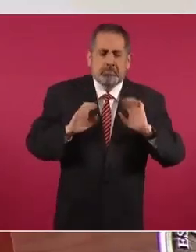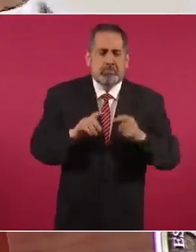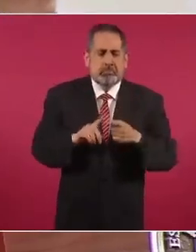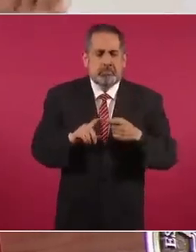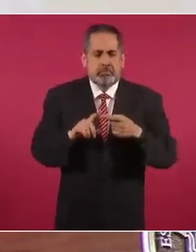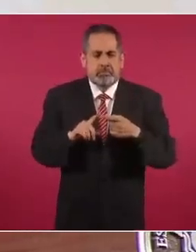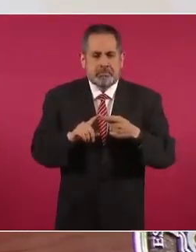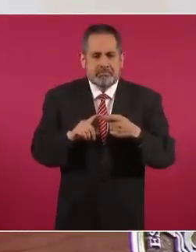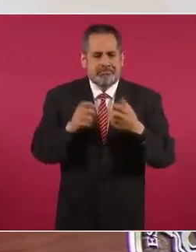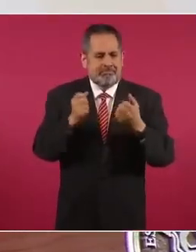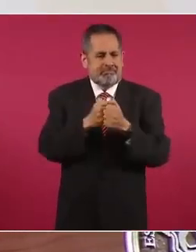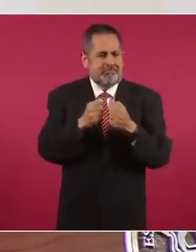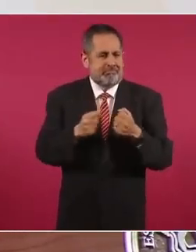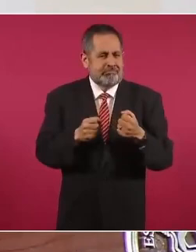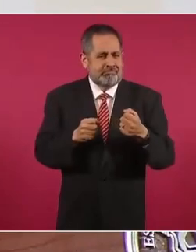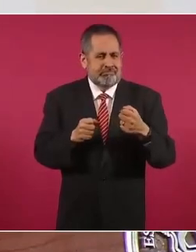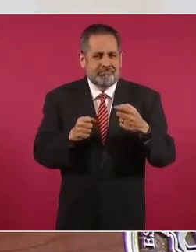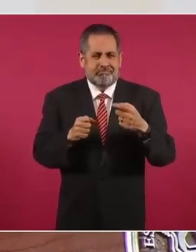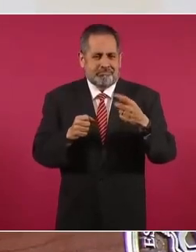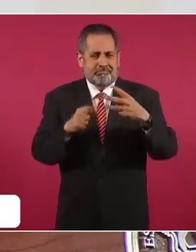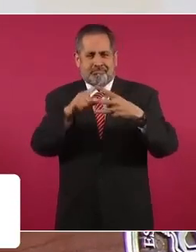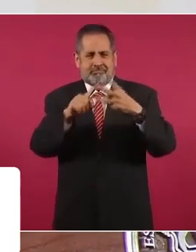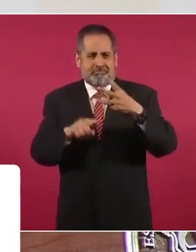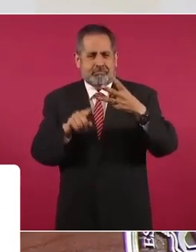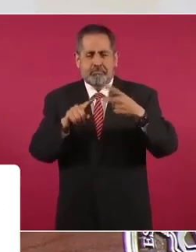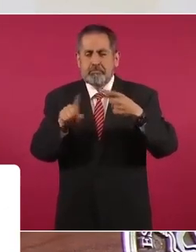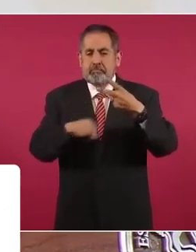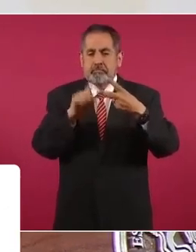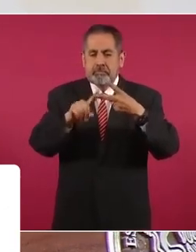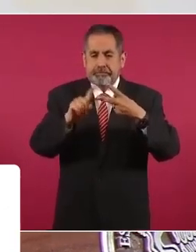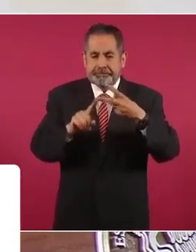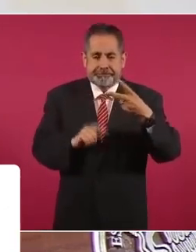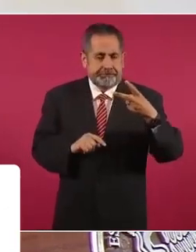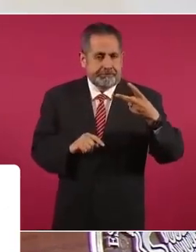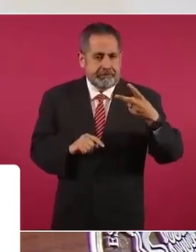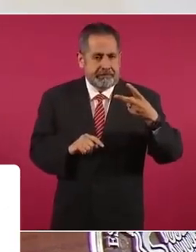Es un triángulo. Lo segundo,